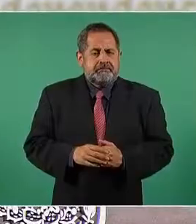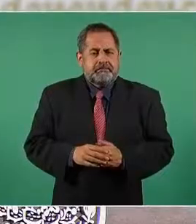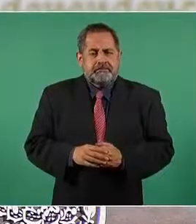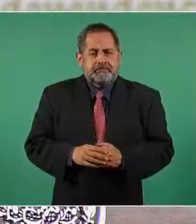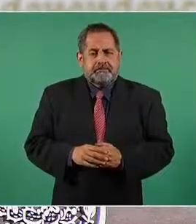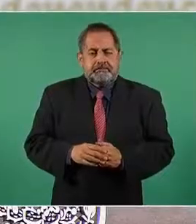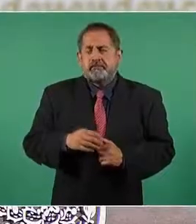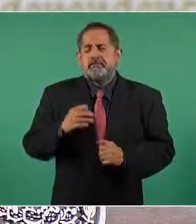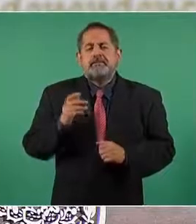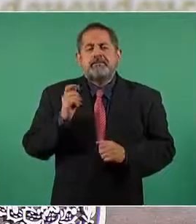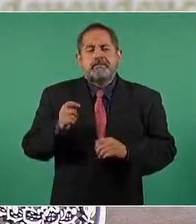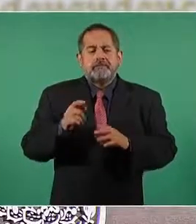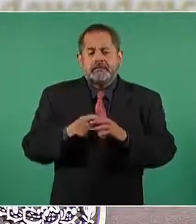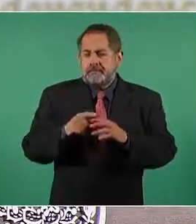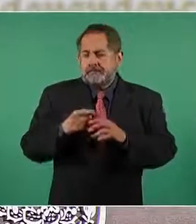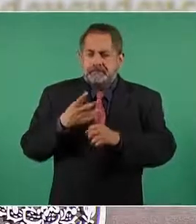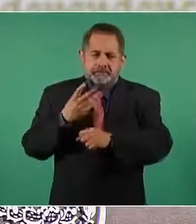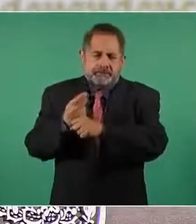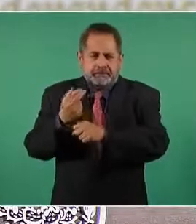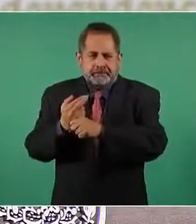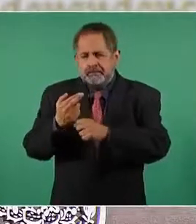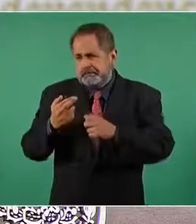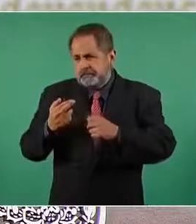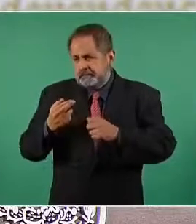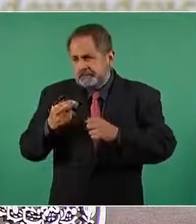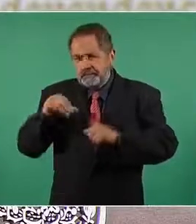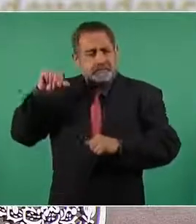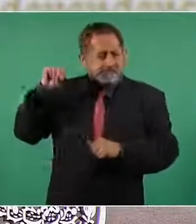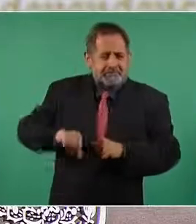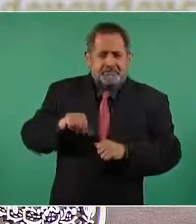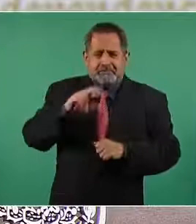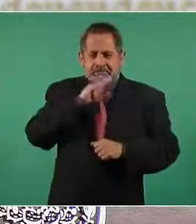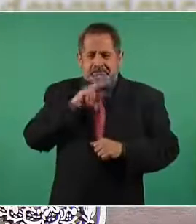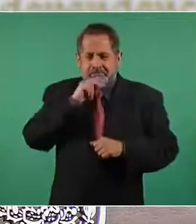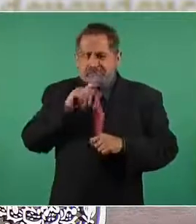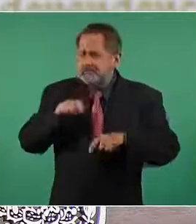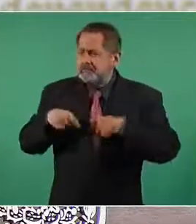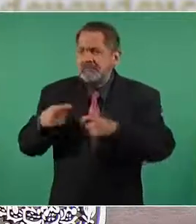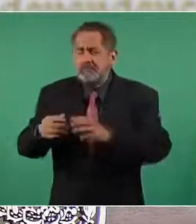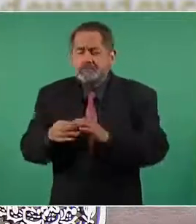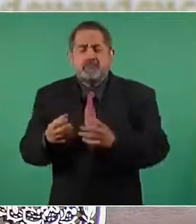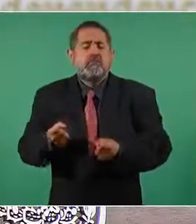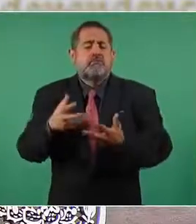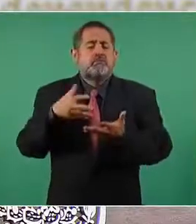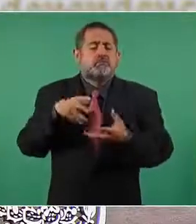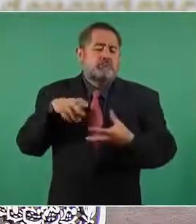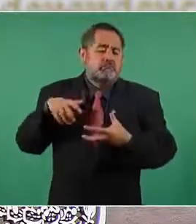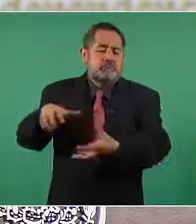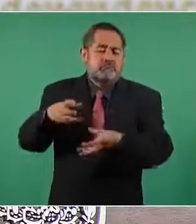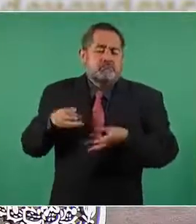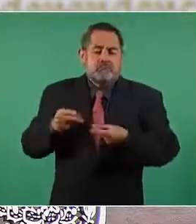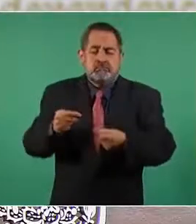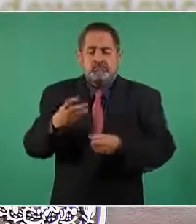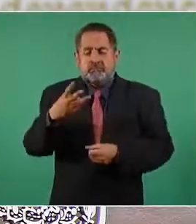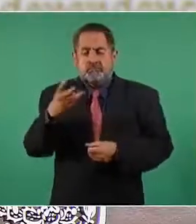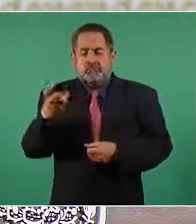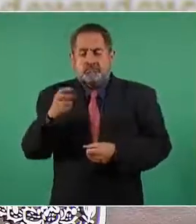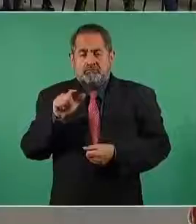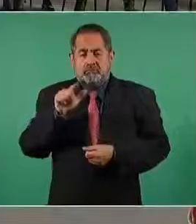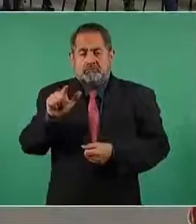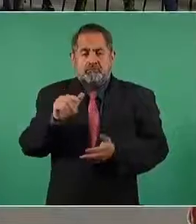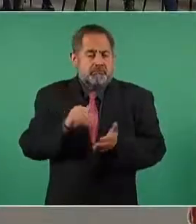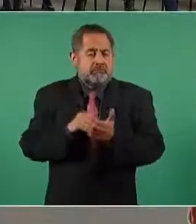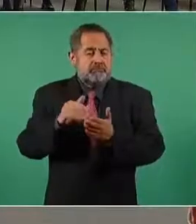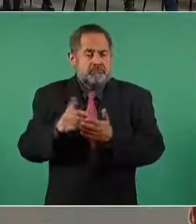En el rubro de los daños que han requerido una atención inmediata, se canalizará una inversión del orden de 317 millones